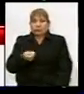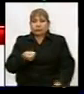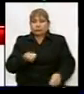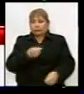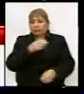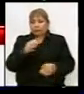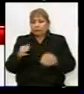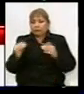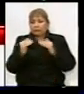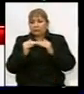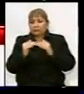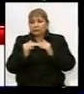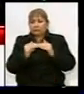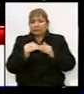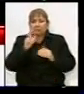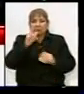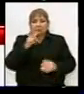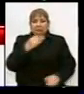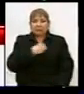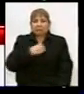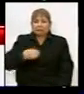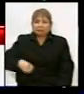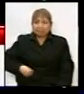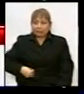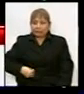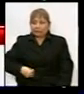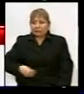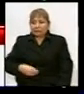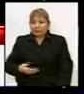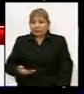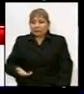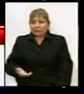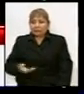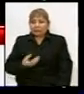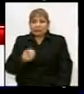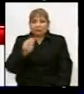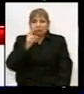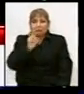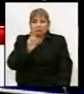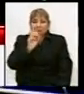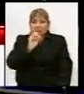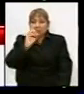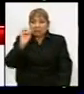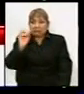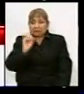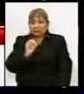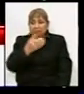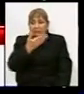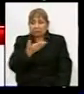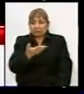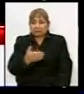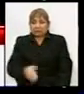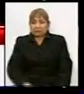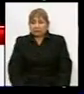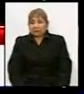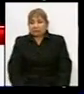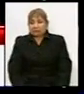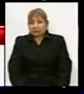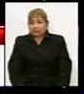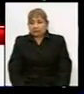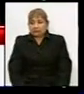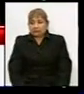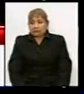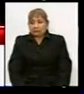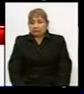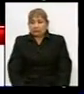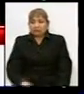haga la paridad y ellos tienen tres ministras no tienen el 20 por ciento de los suyos no cumplen ellos pero hay que dar